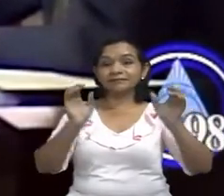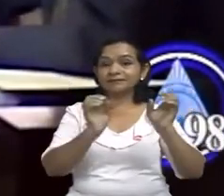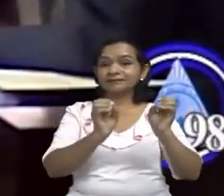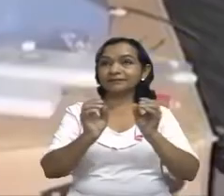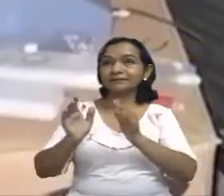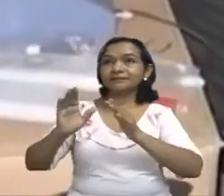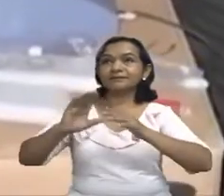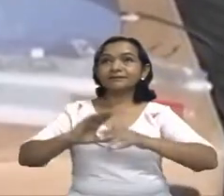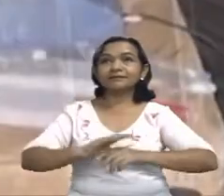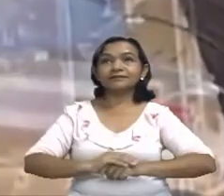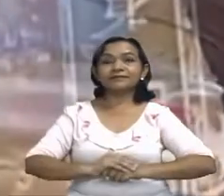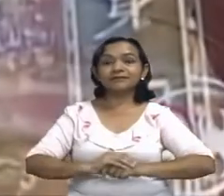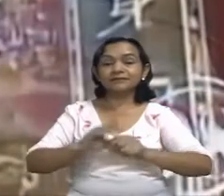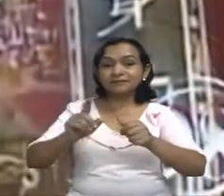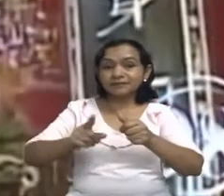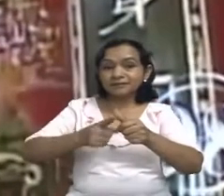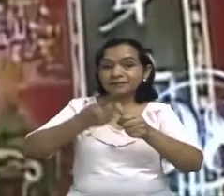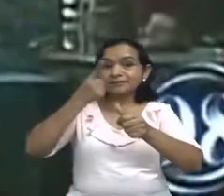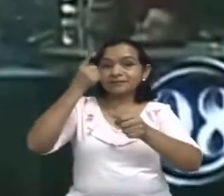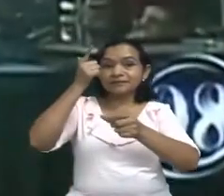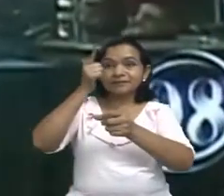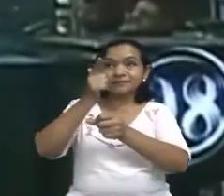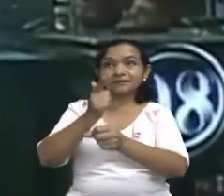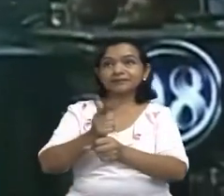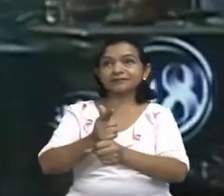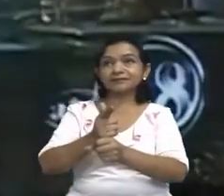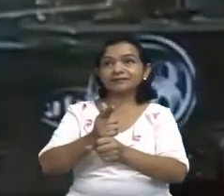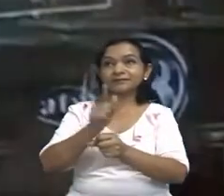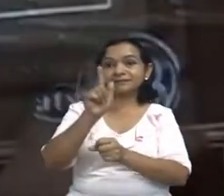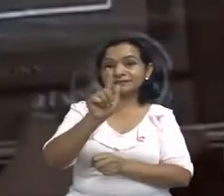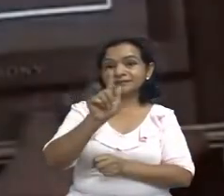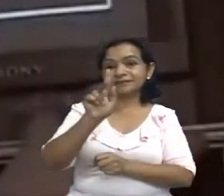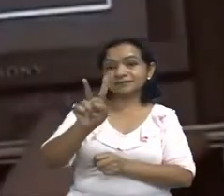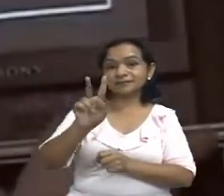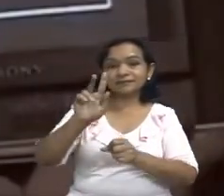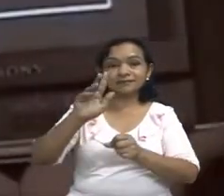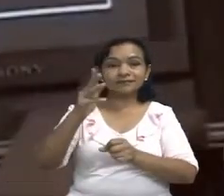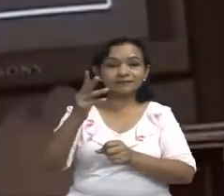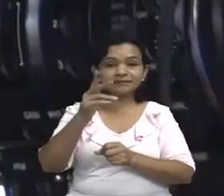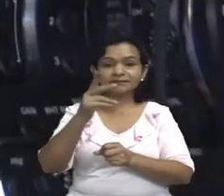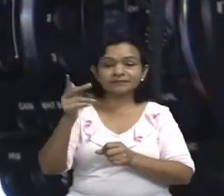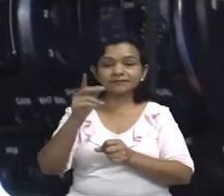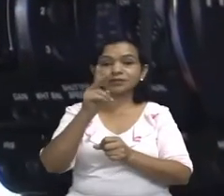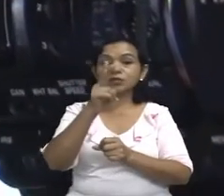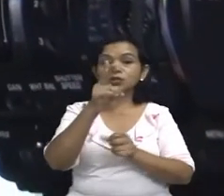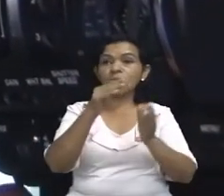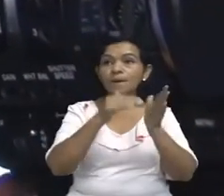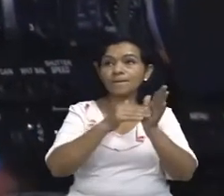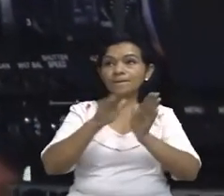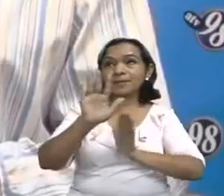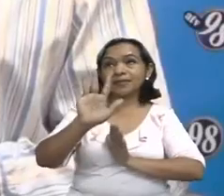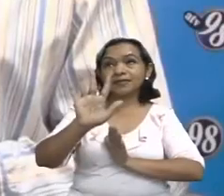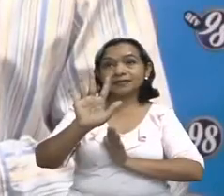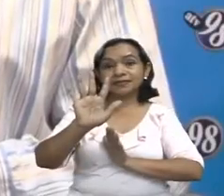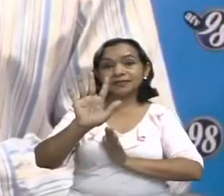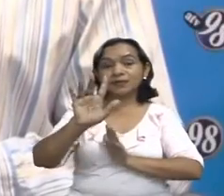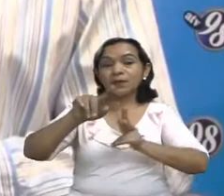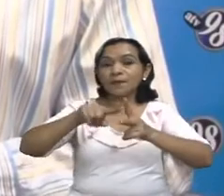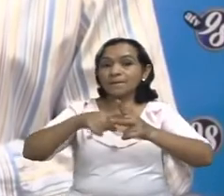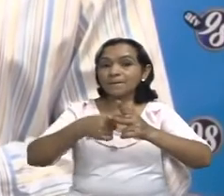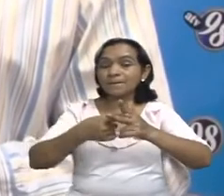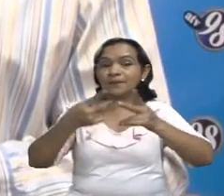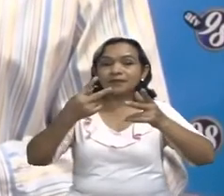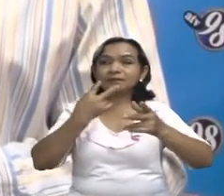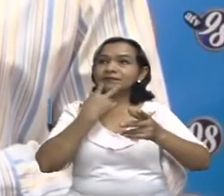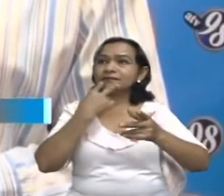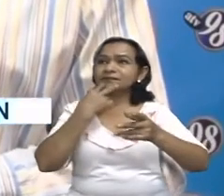ordinaria. Las primeras transmisiones del canal parlamentario iniciaron en el 2005. No existía